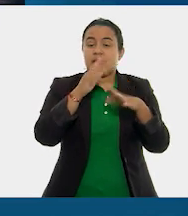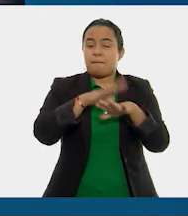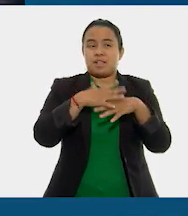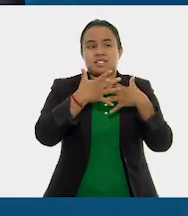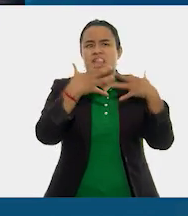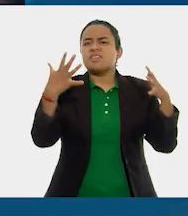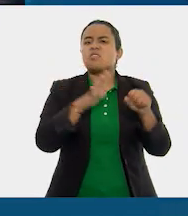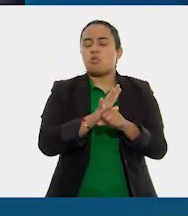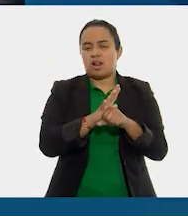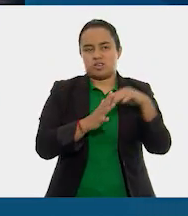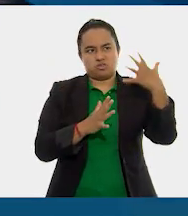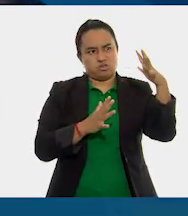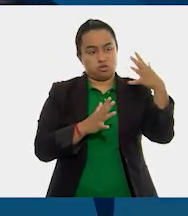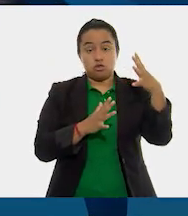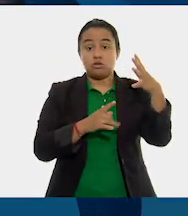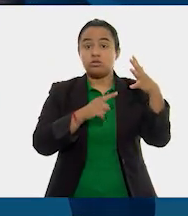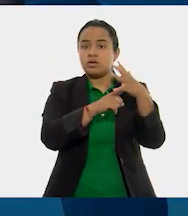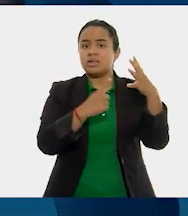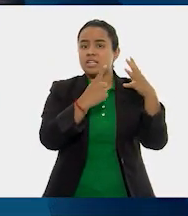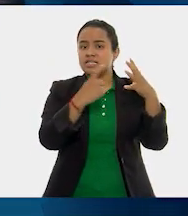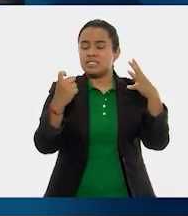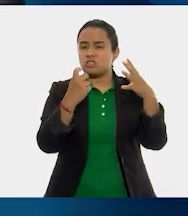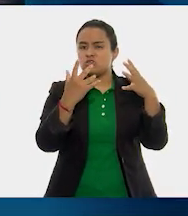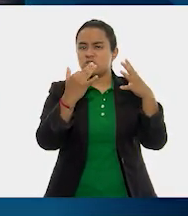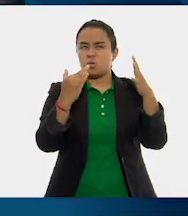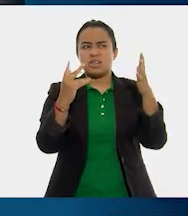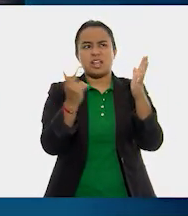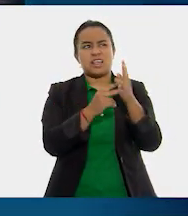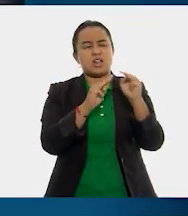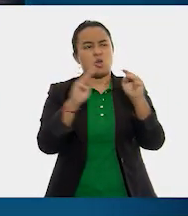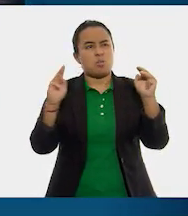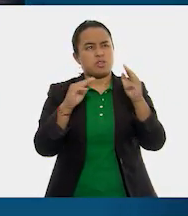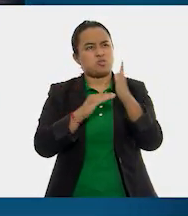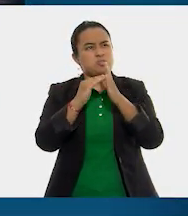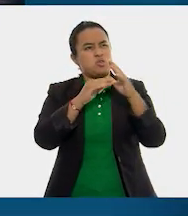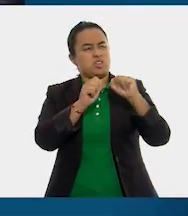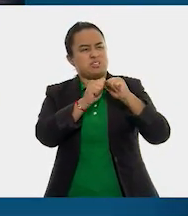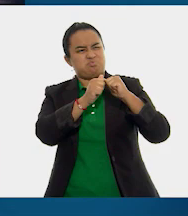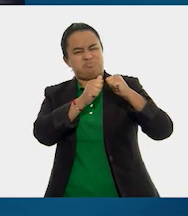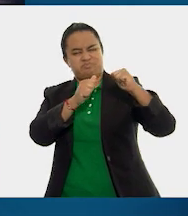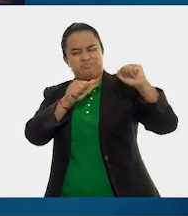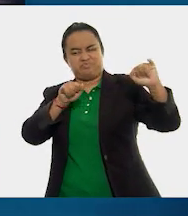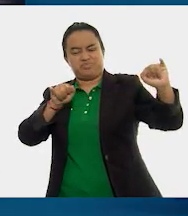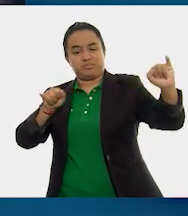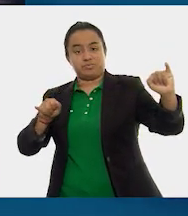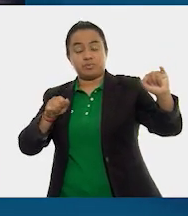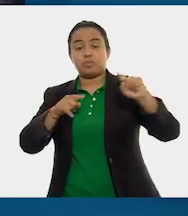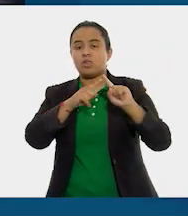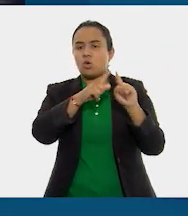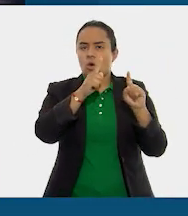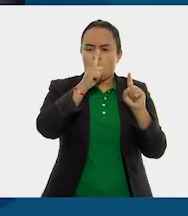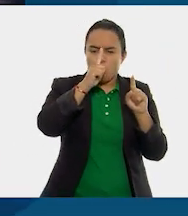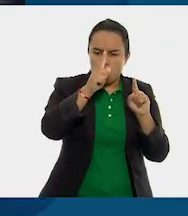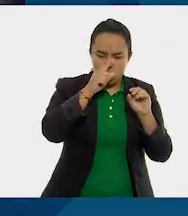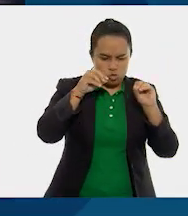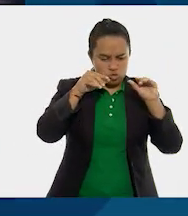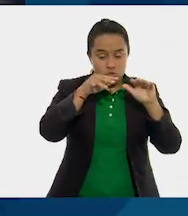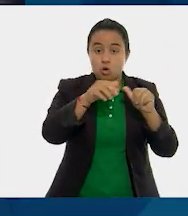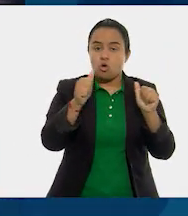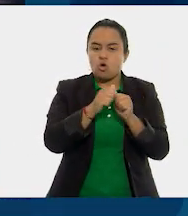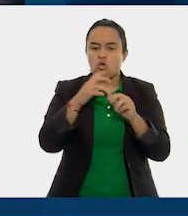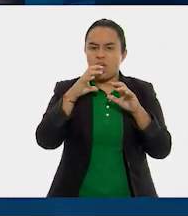se encuentra a más de 150 millones de kilómetros de la Tierra. Emite luz y calor en forma de